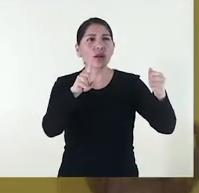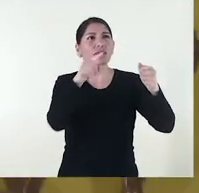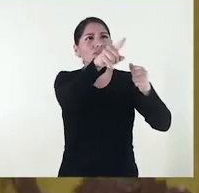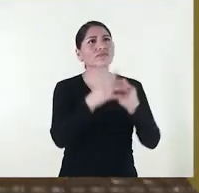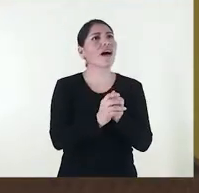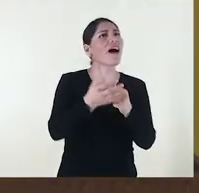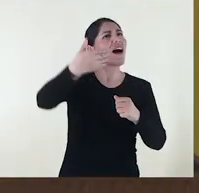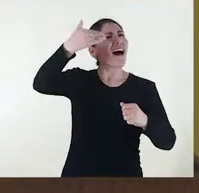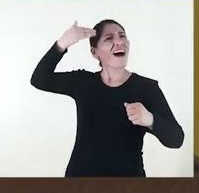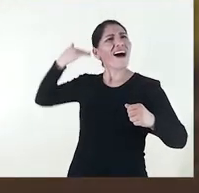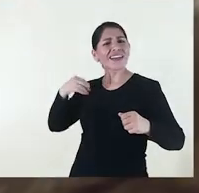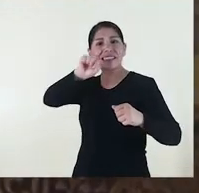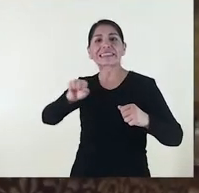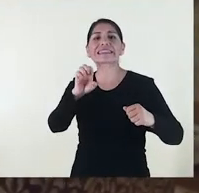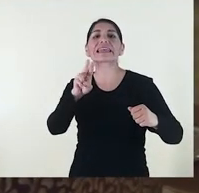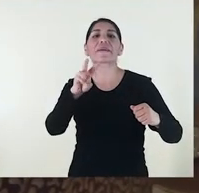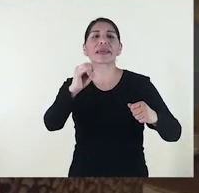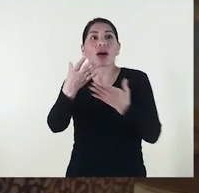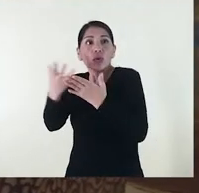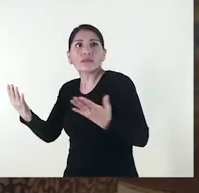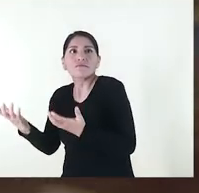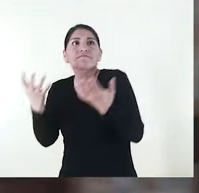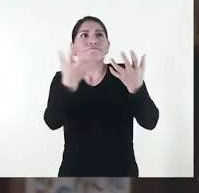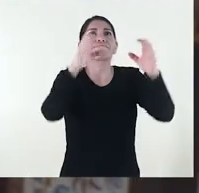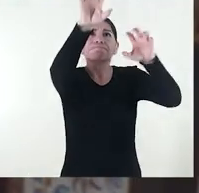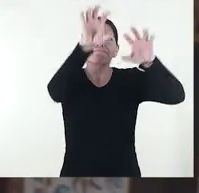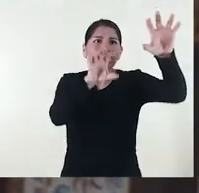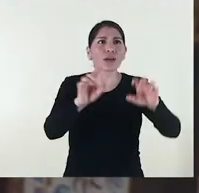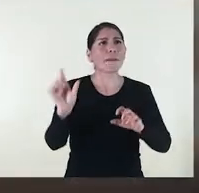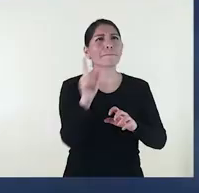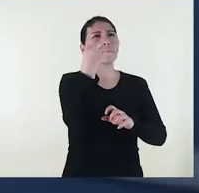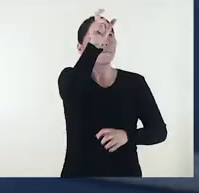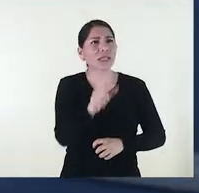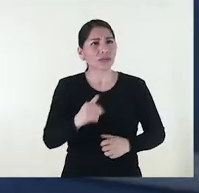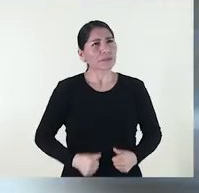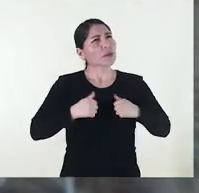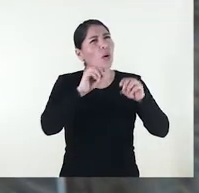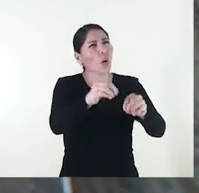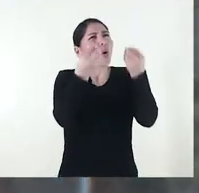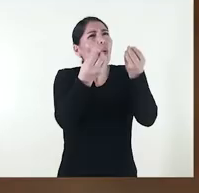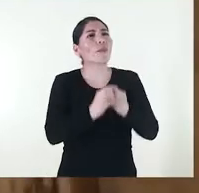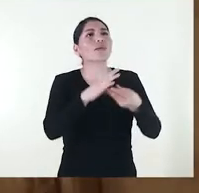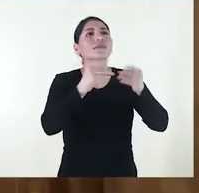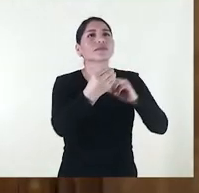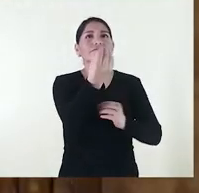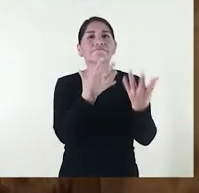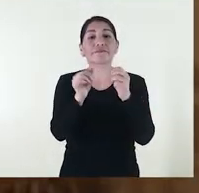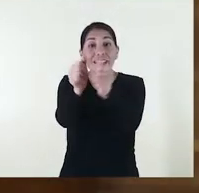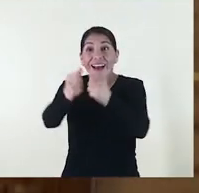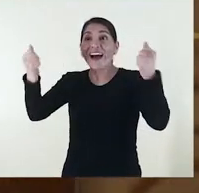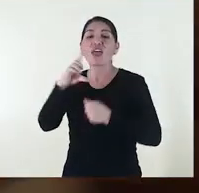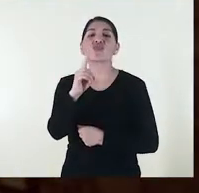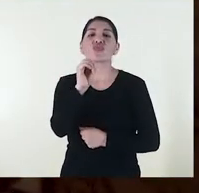el calor familiar rodeado de viejos azulejos sevillanos y todo lo relacionado a su primer residente. A su lado, el Salón